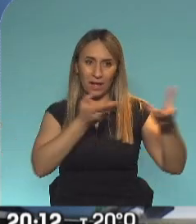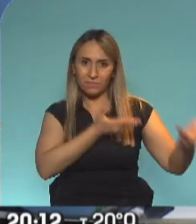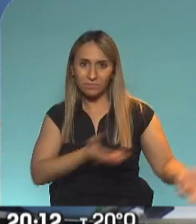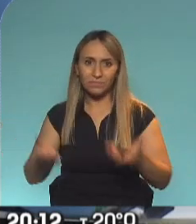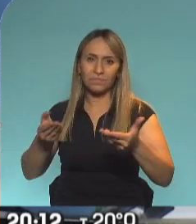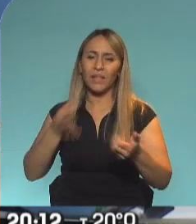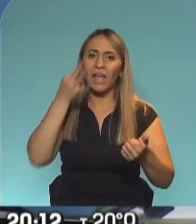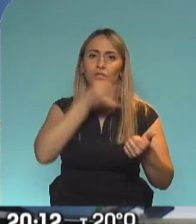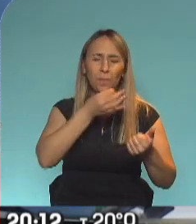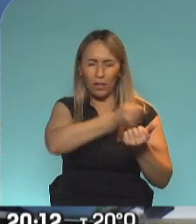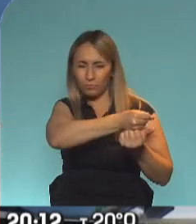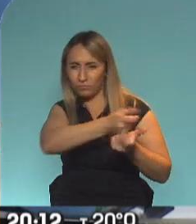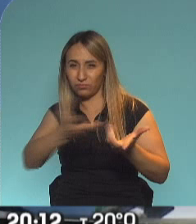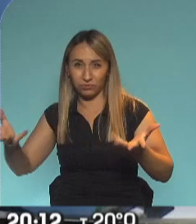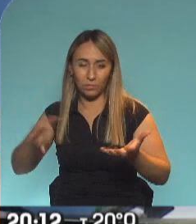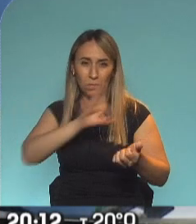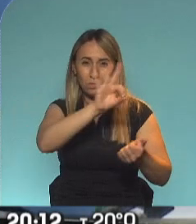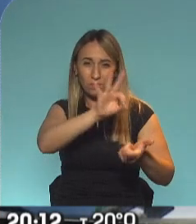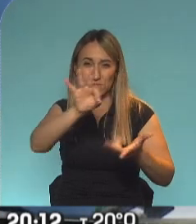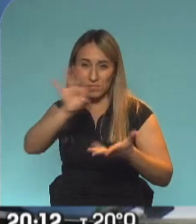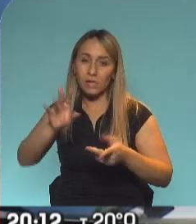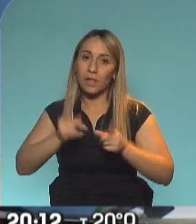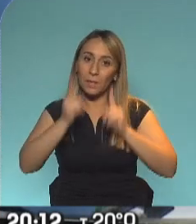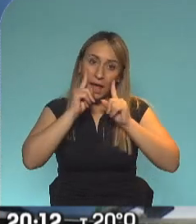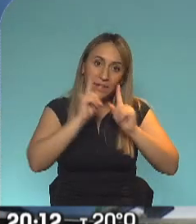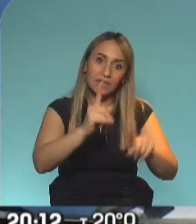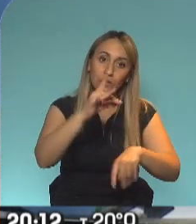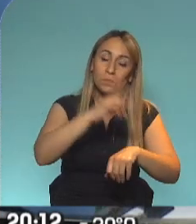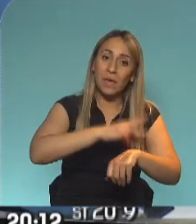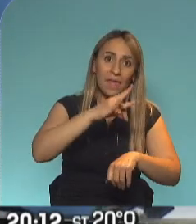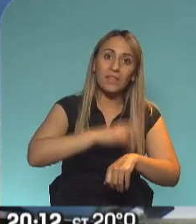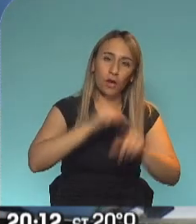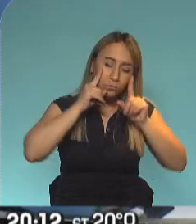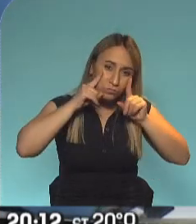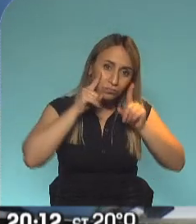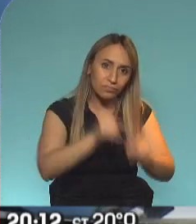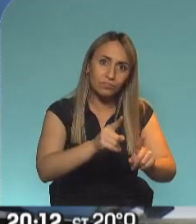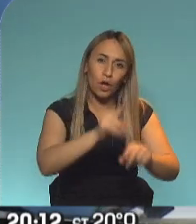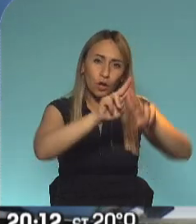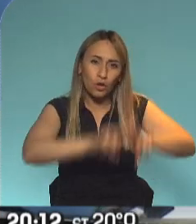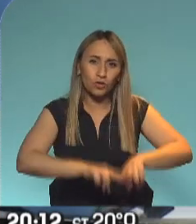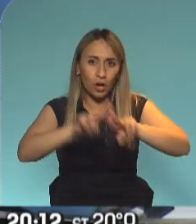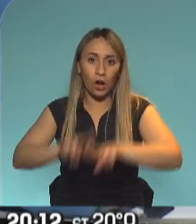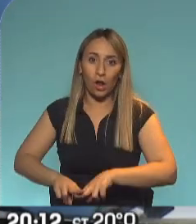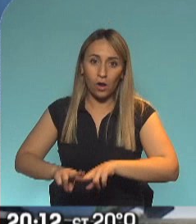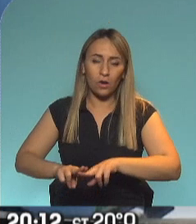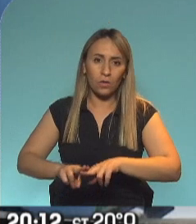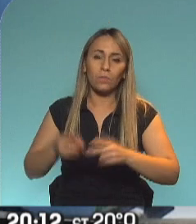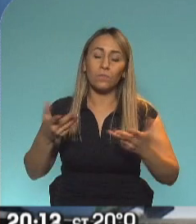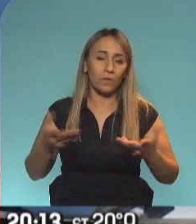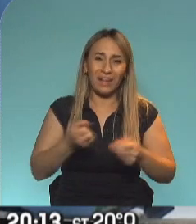hisopados, así como para brindar atención médica ante la inevitable y